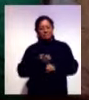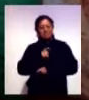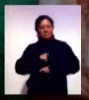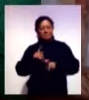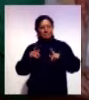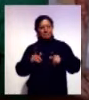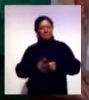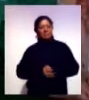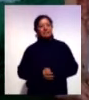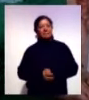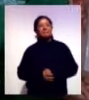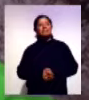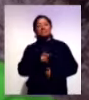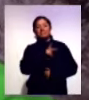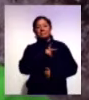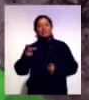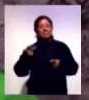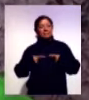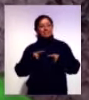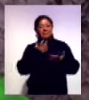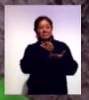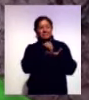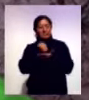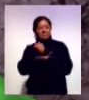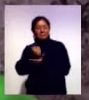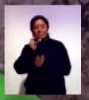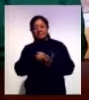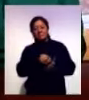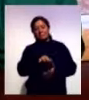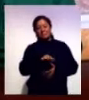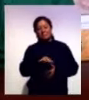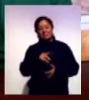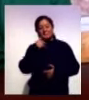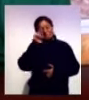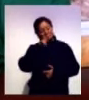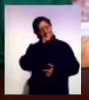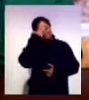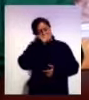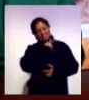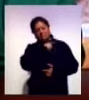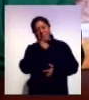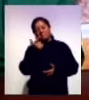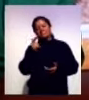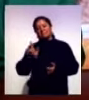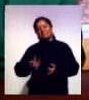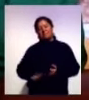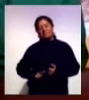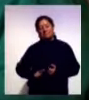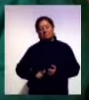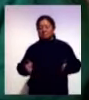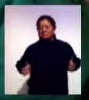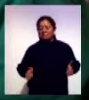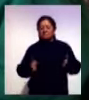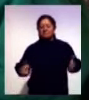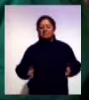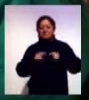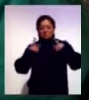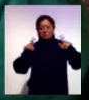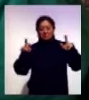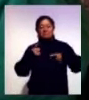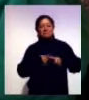Los galardonados del Premio Estatal de Deporte 2019 reconocieron el respaldo del gobierno del estado para impulsar y fomentar el deporte en Tlaxcala en sus